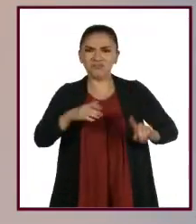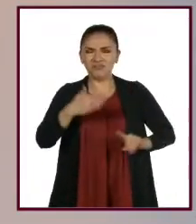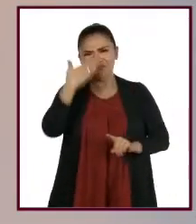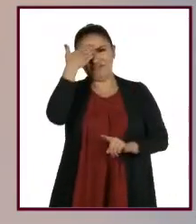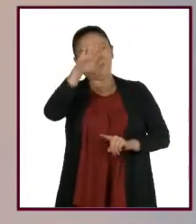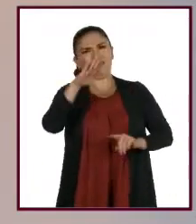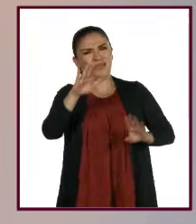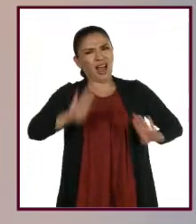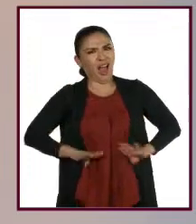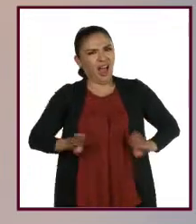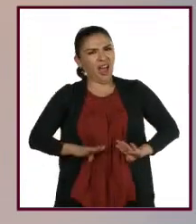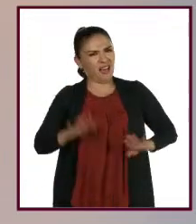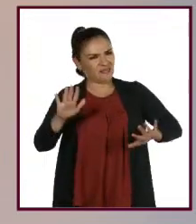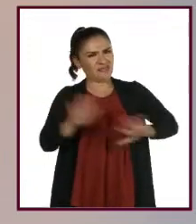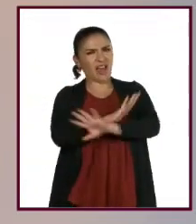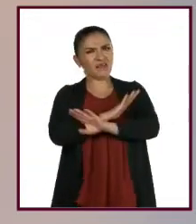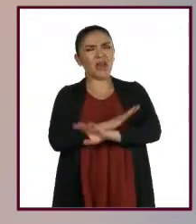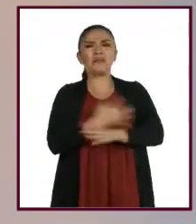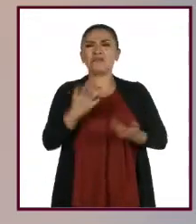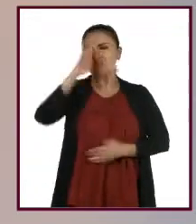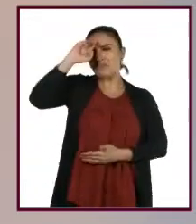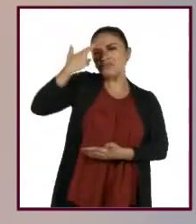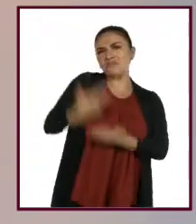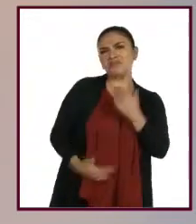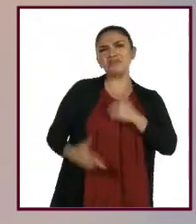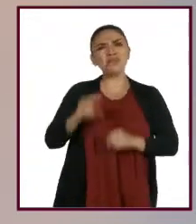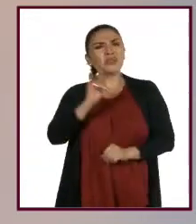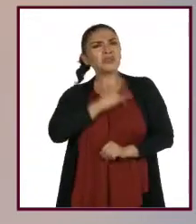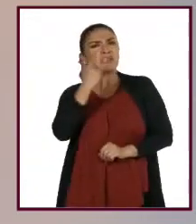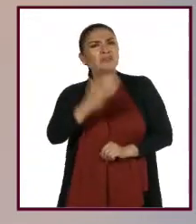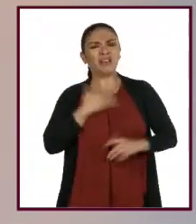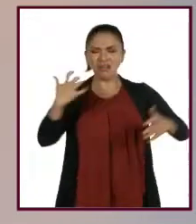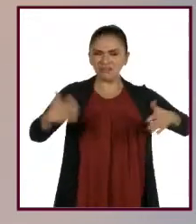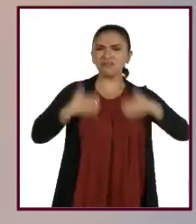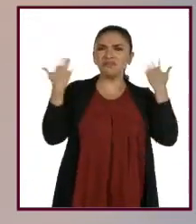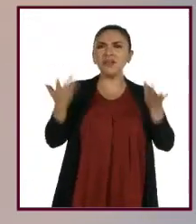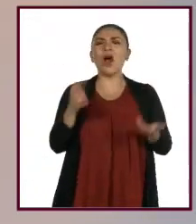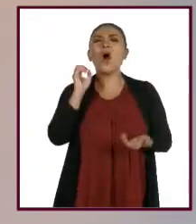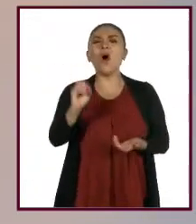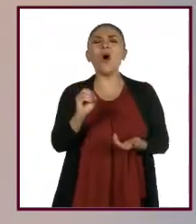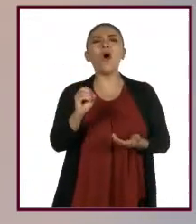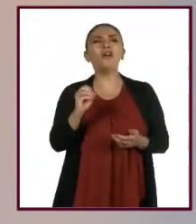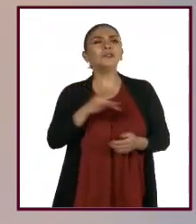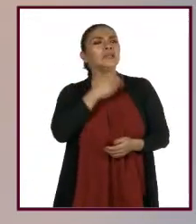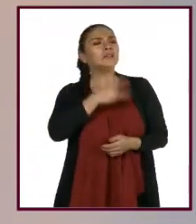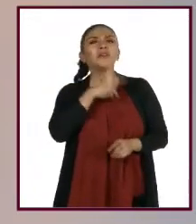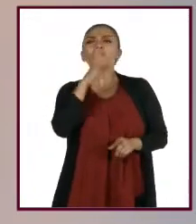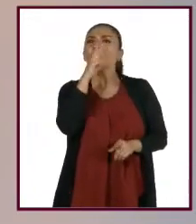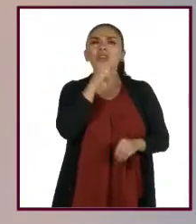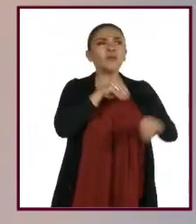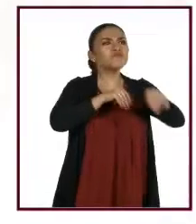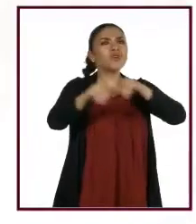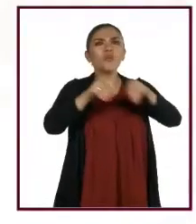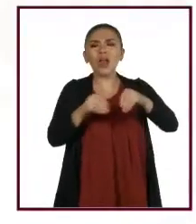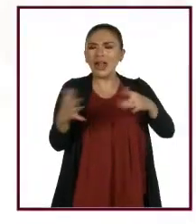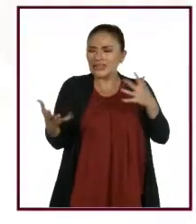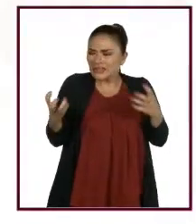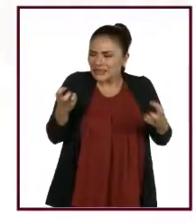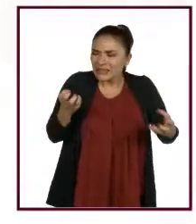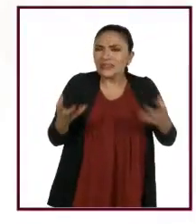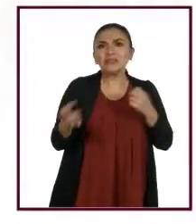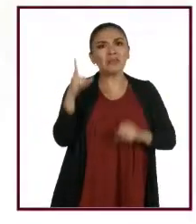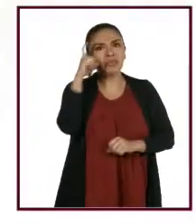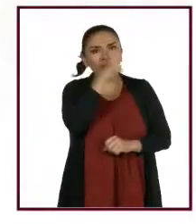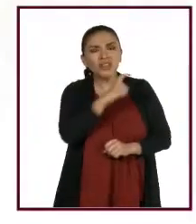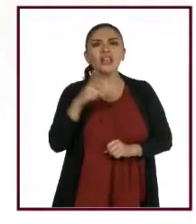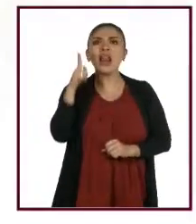es decir, que tenemos ya personas más desinhibidas, más irritables, trastornos de la sensibilidad y de movimiento de extremidades,